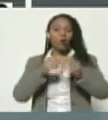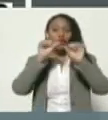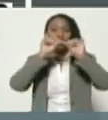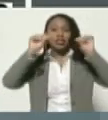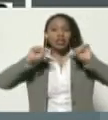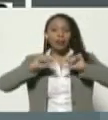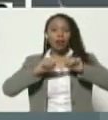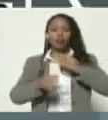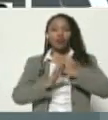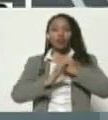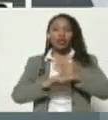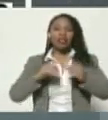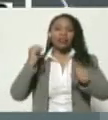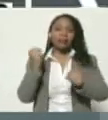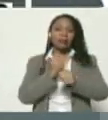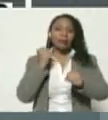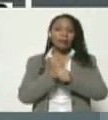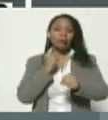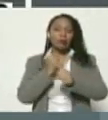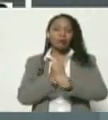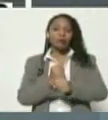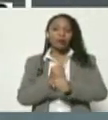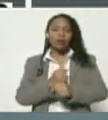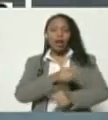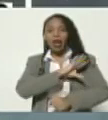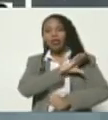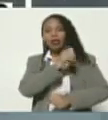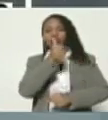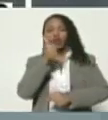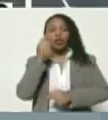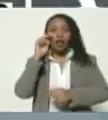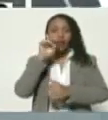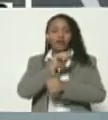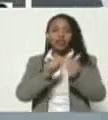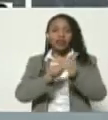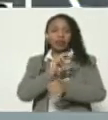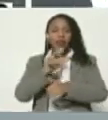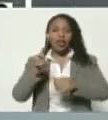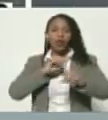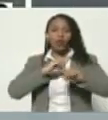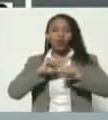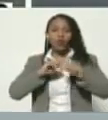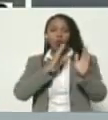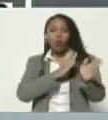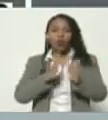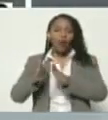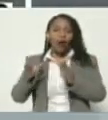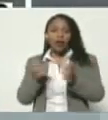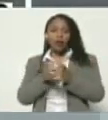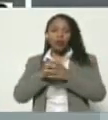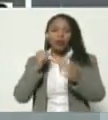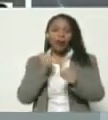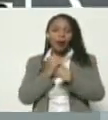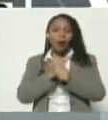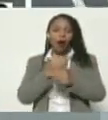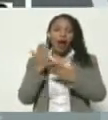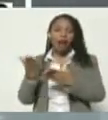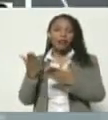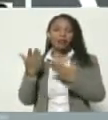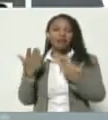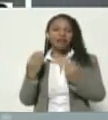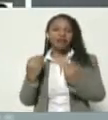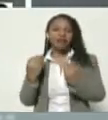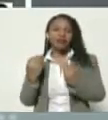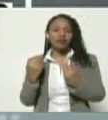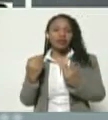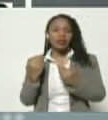que estuvimos trabajando la dirección de la vicepresidencia de organización y un equipo que trabajamos allí, presidente, para